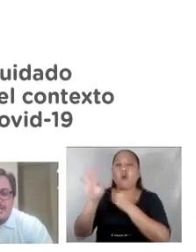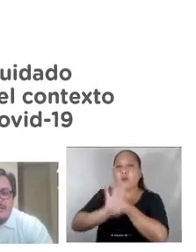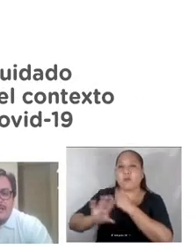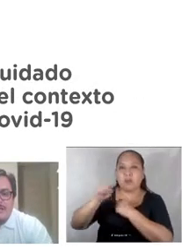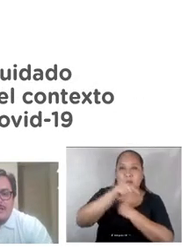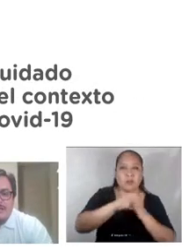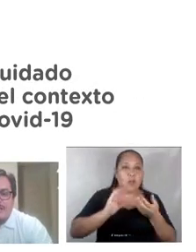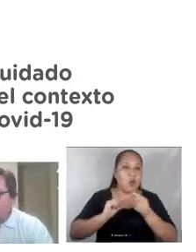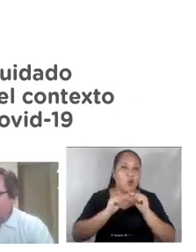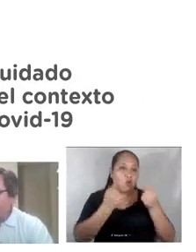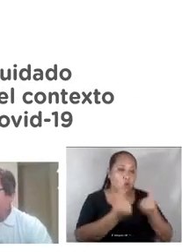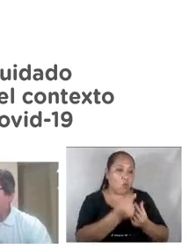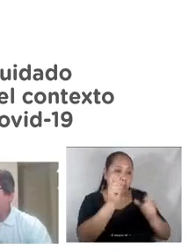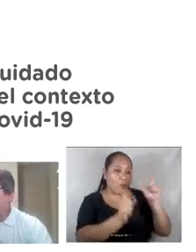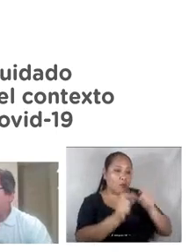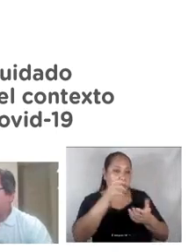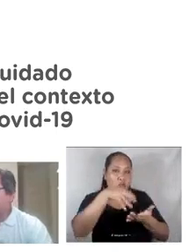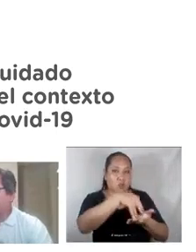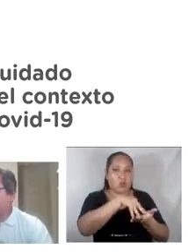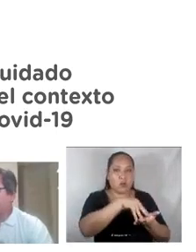favor, siguiente diapositiva.